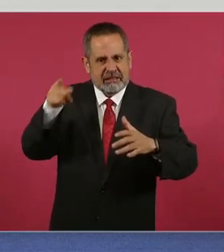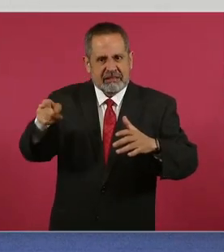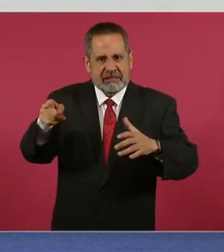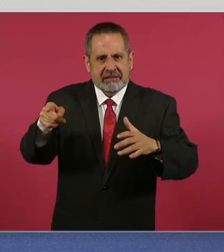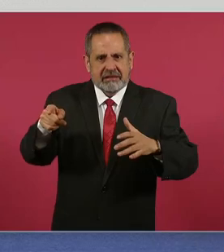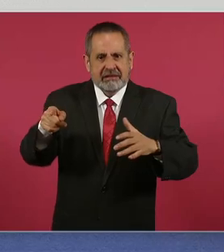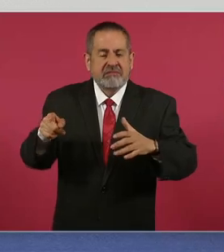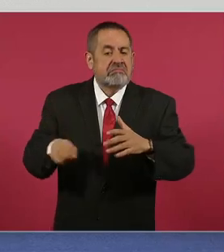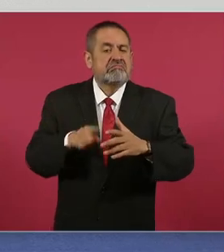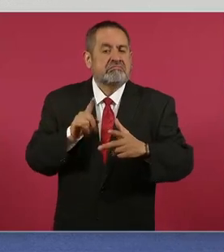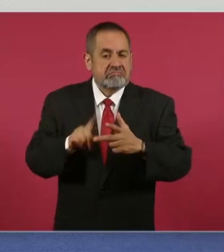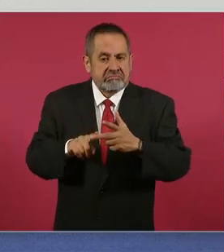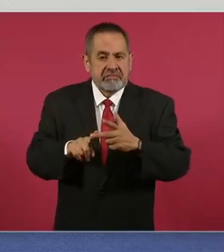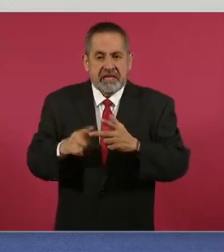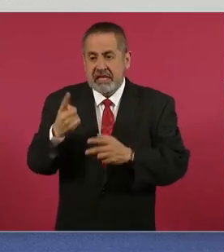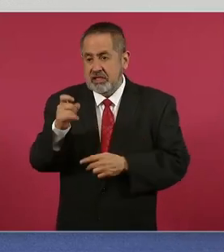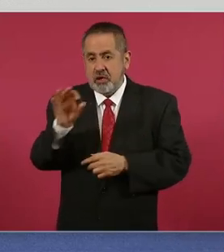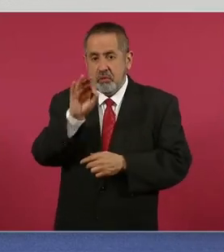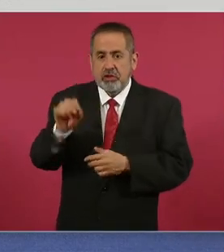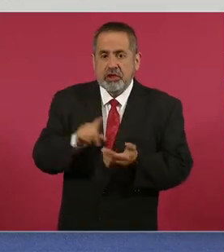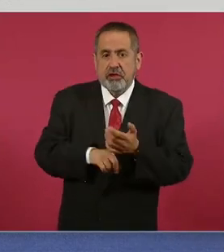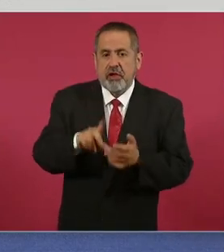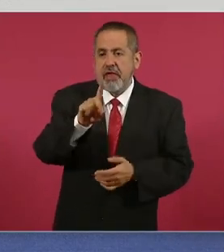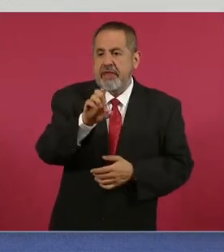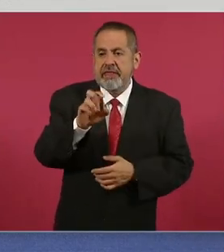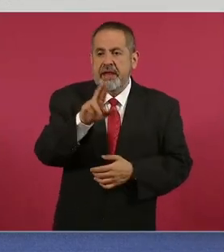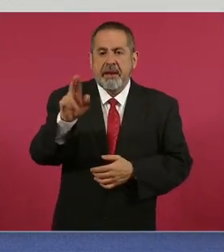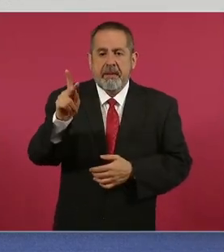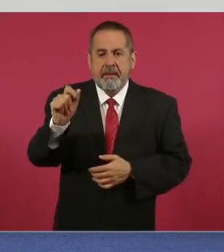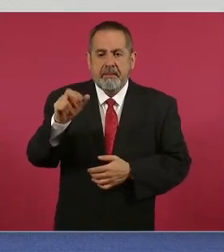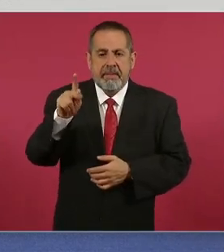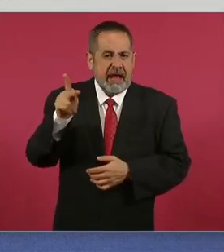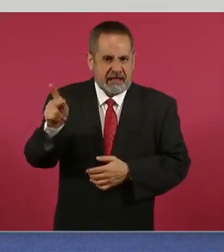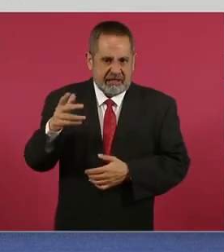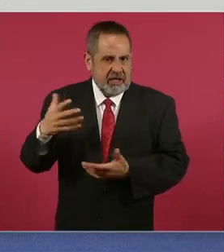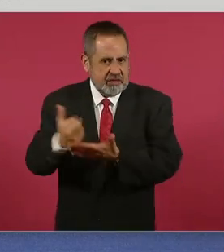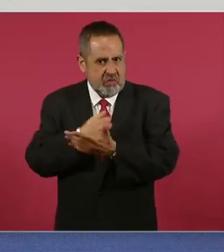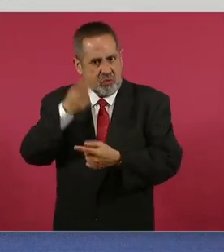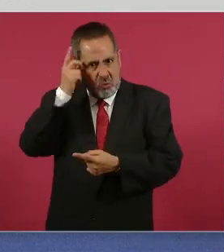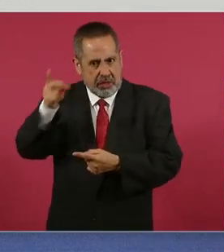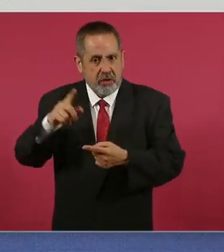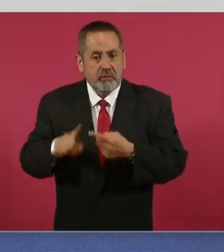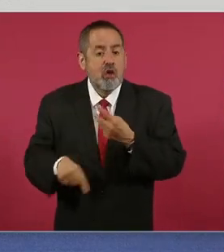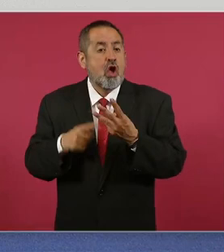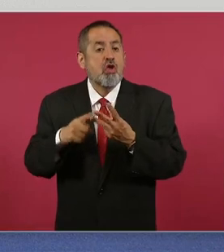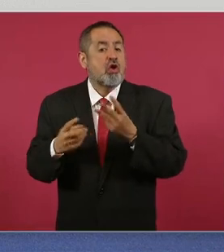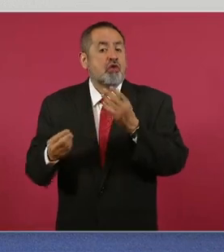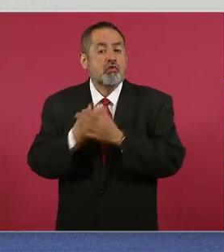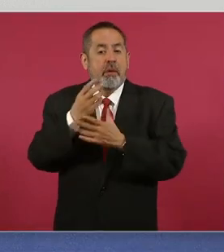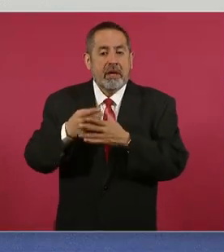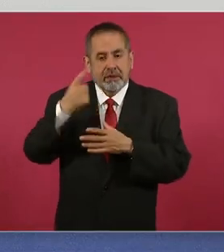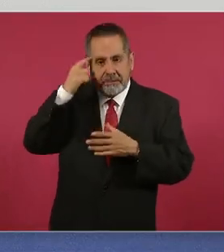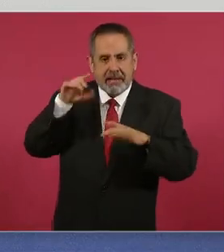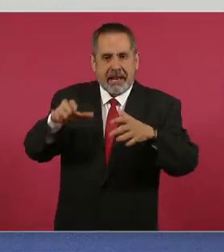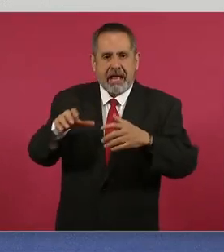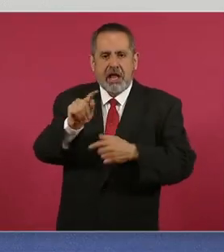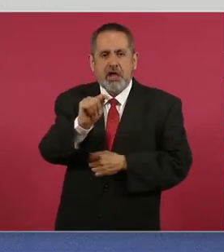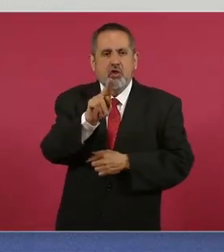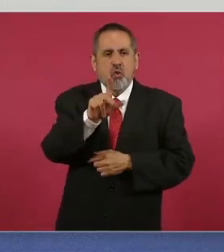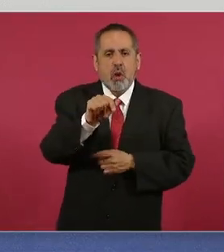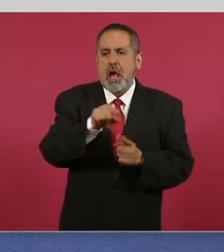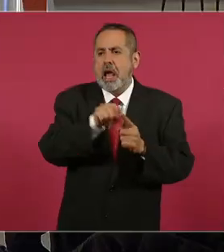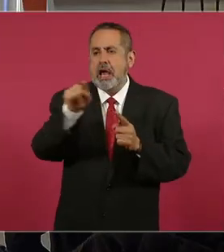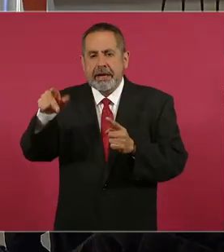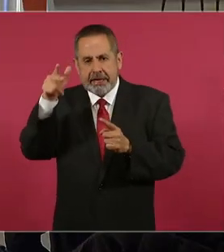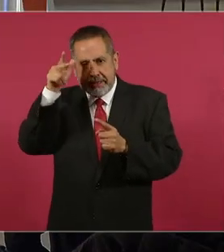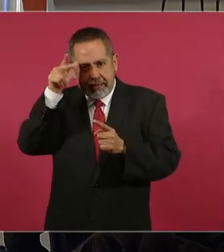El 100% de la propiedad de Deer Park, dos nuevas plantas coquizadoras, la de Tula y la